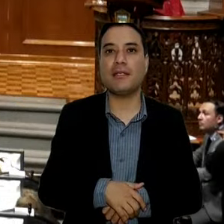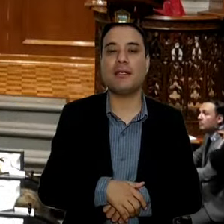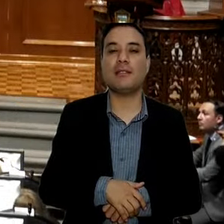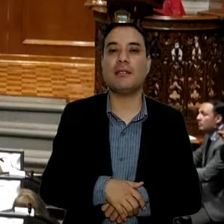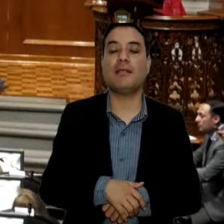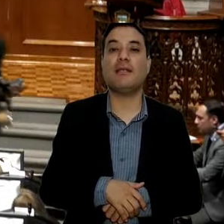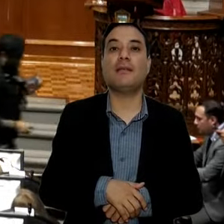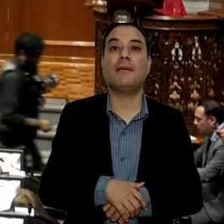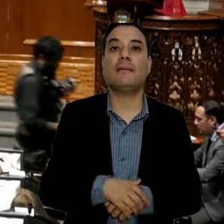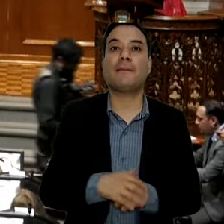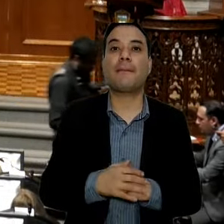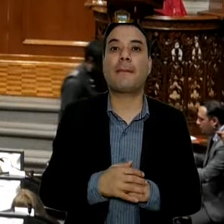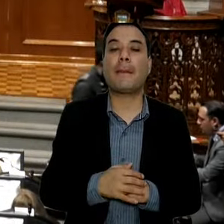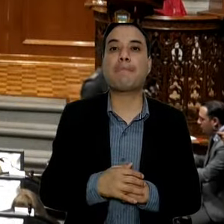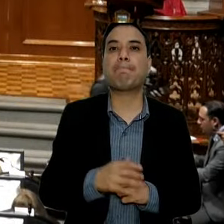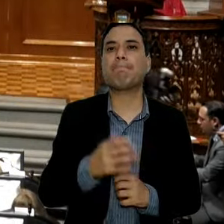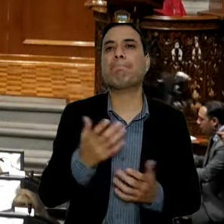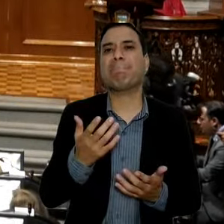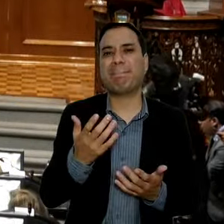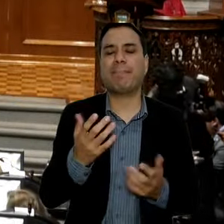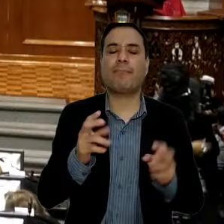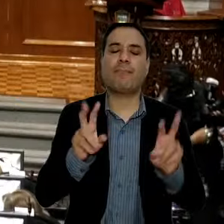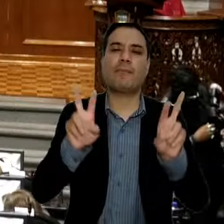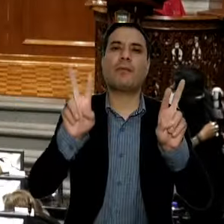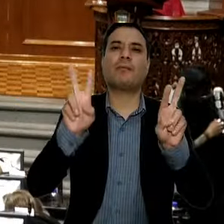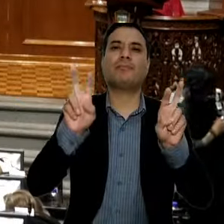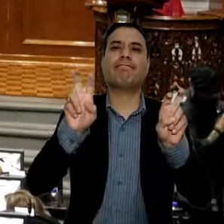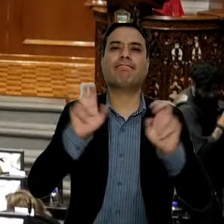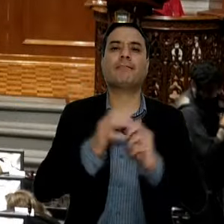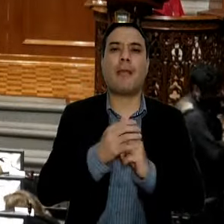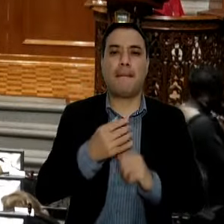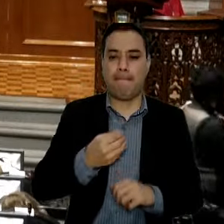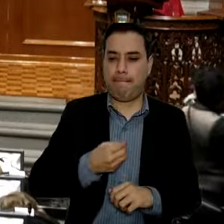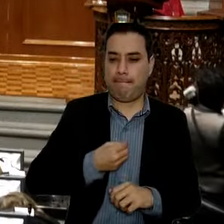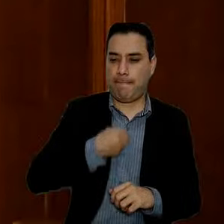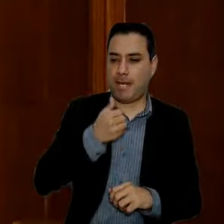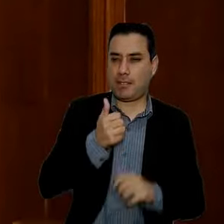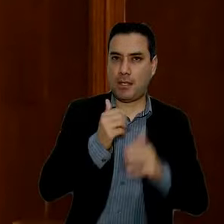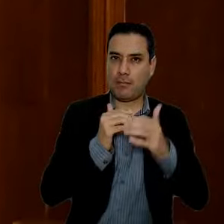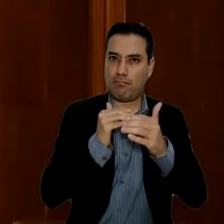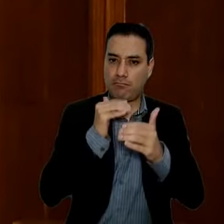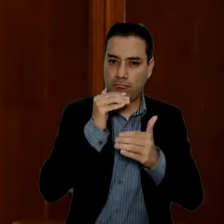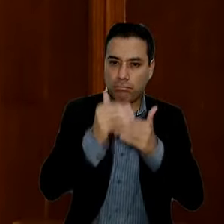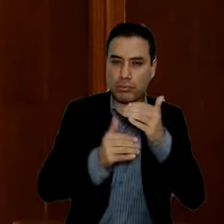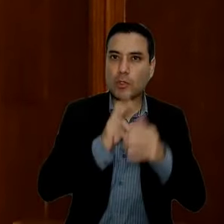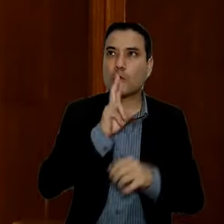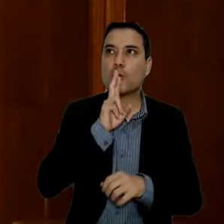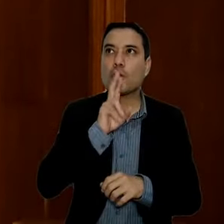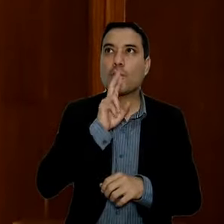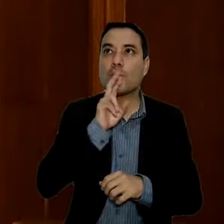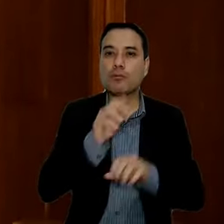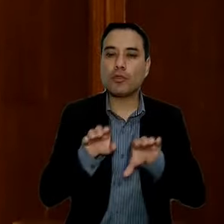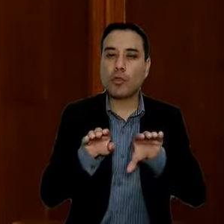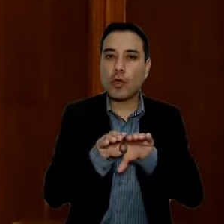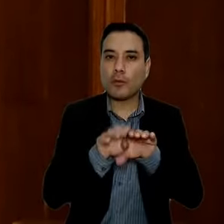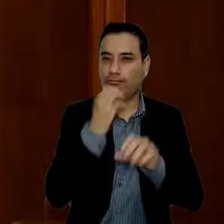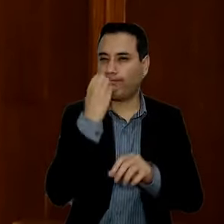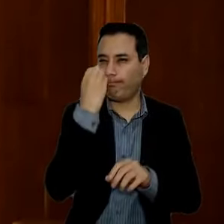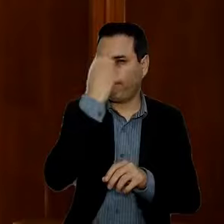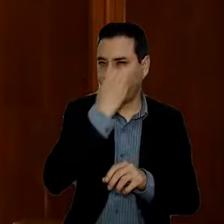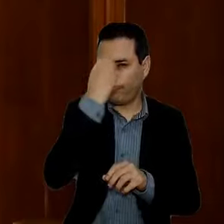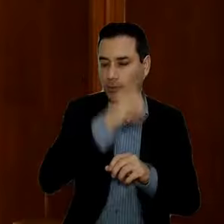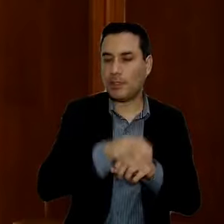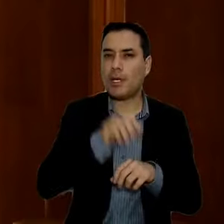revisar los avances en materia de bienestar particularmente abonar a la solución de problemáticas que